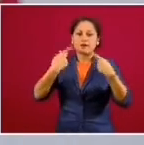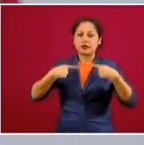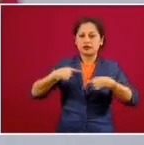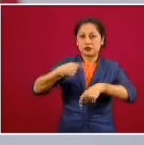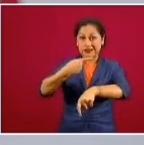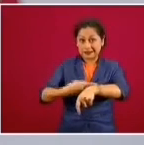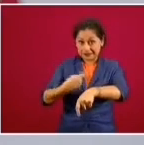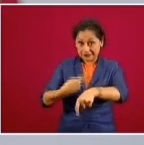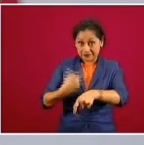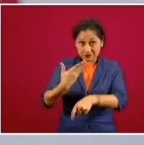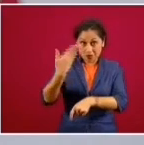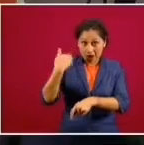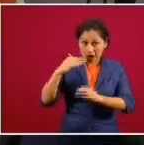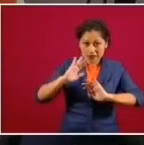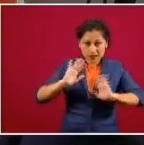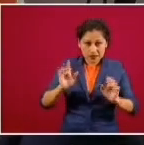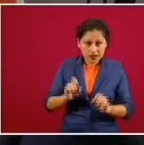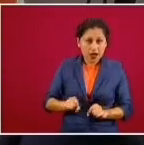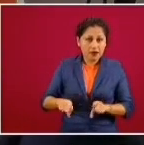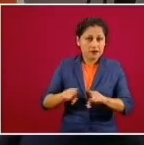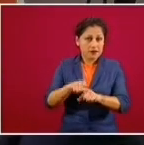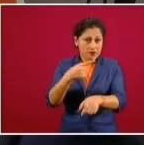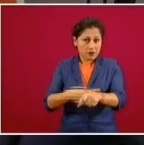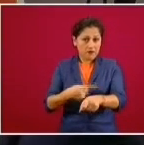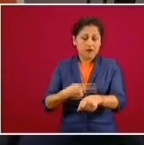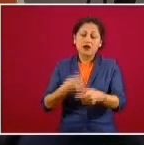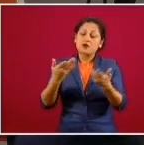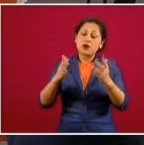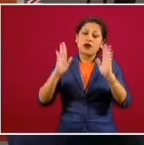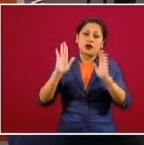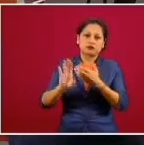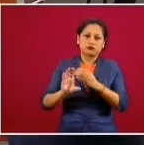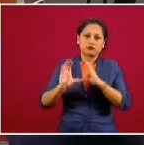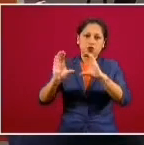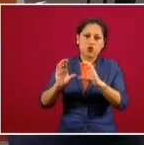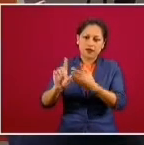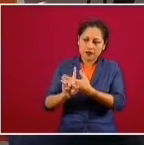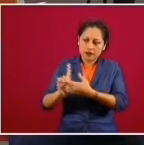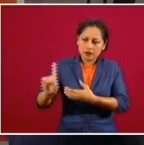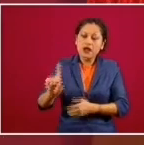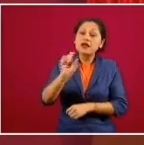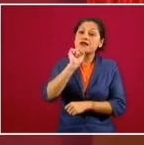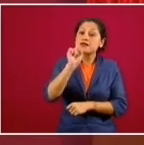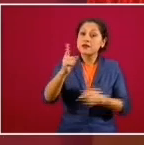a complicarse o tener desenlaces fatales, y las mujeres embarazadas.